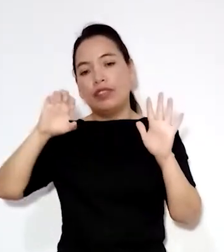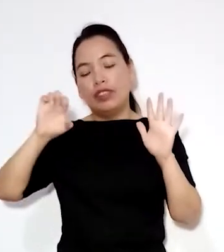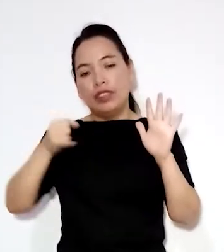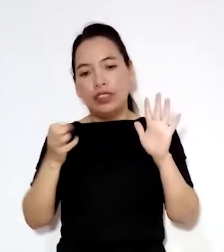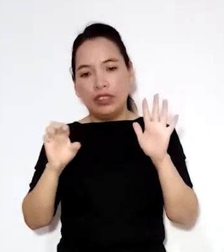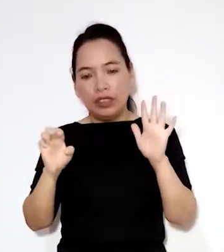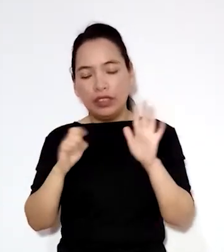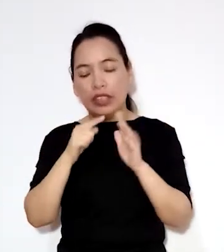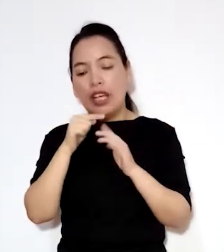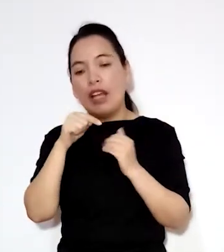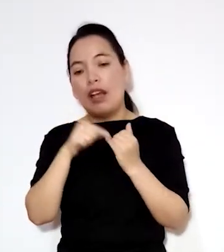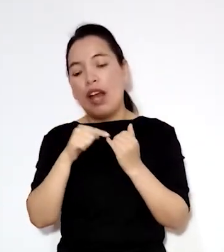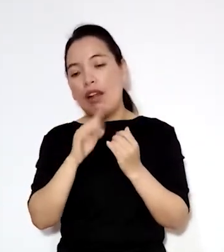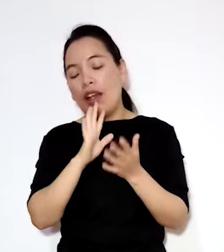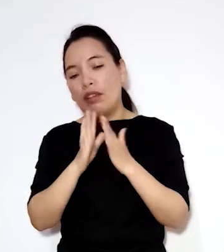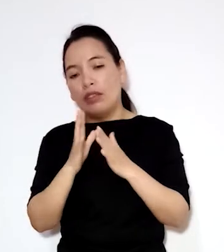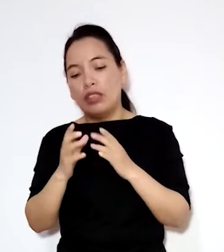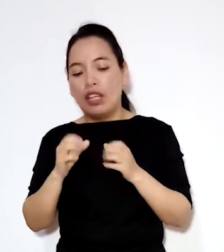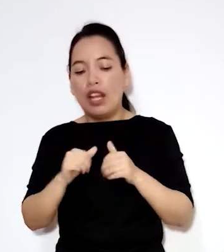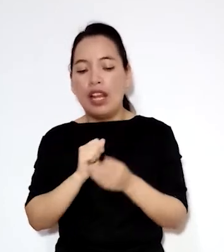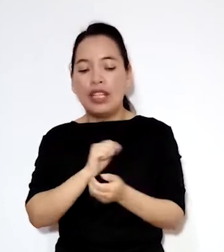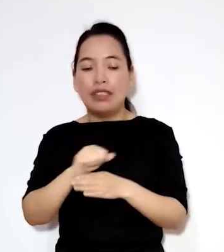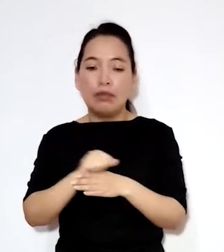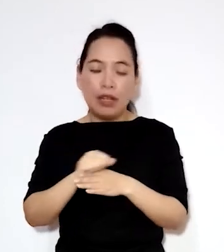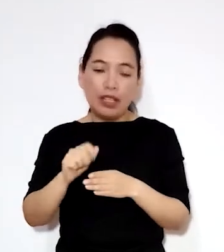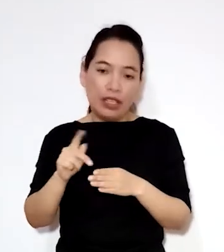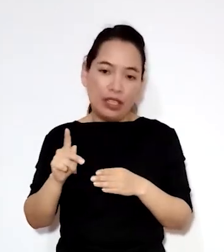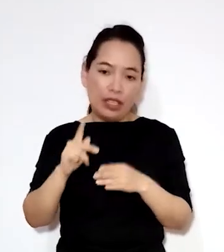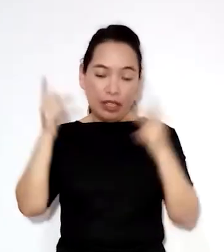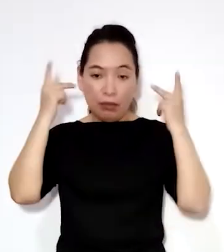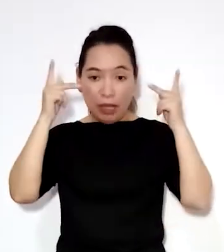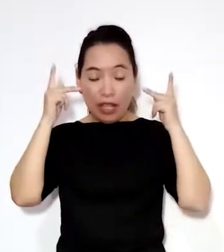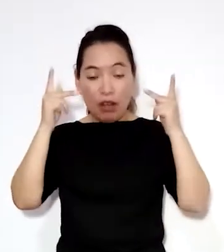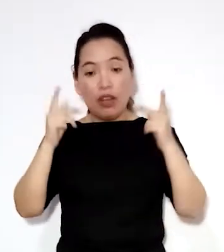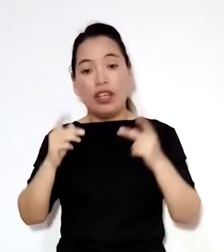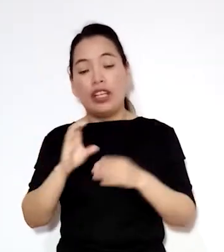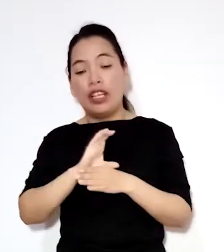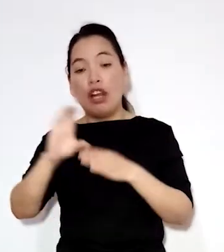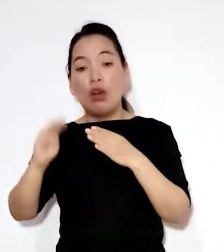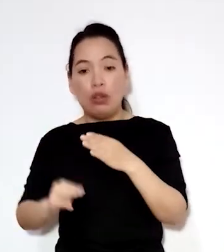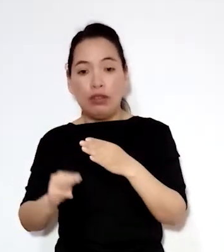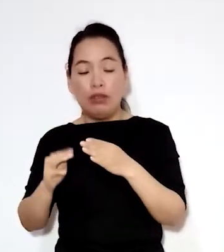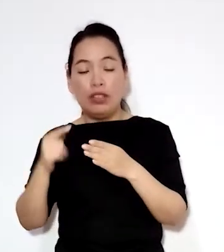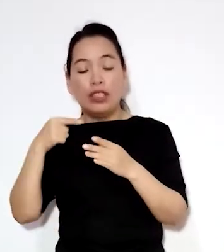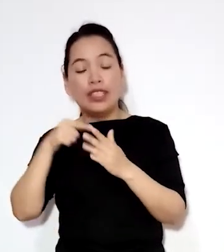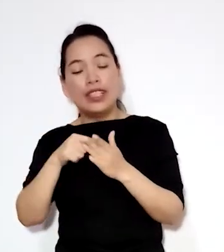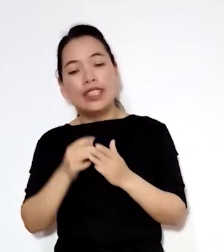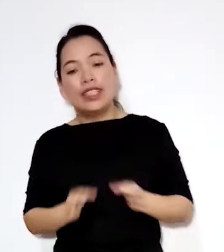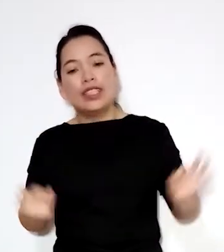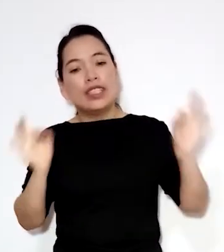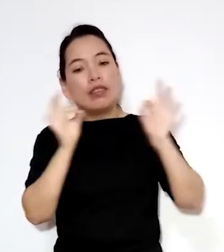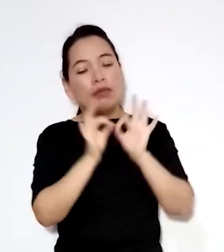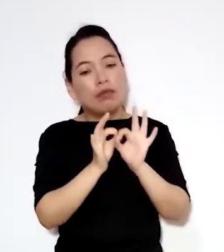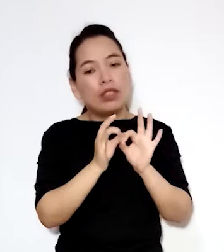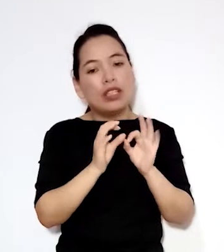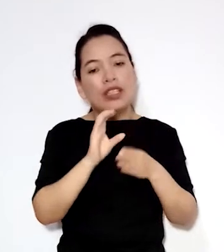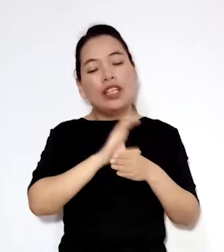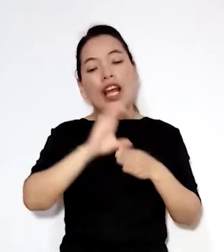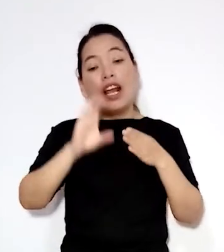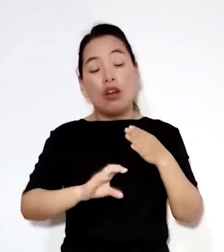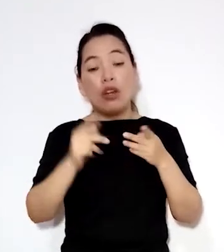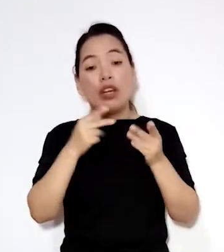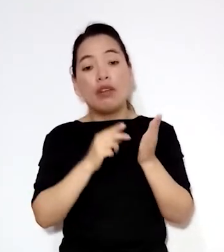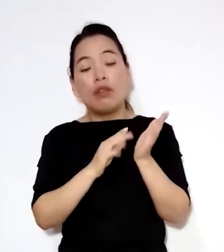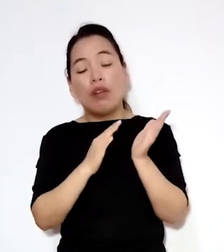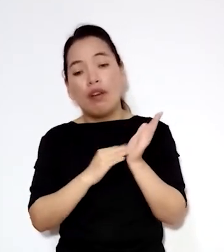quinto eje tiene que ver con las prácticas pedagógicas y los currículos. Para entender mejor las prácticas pedagógicas, se indagó sobre